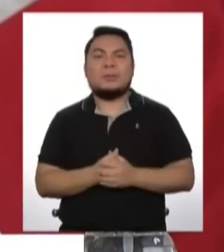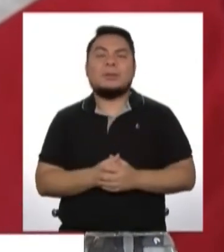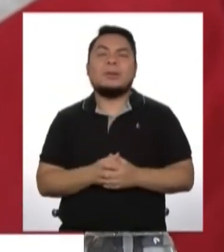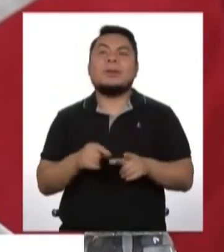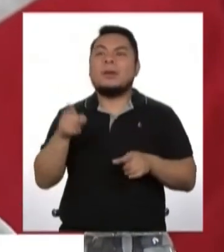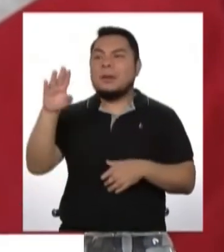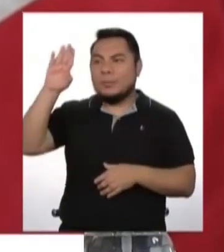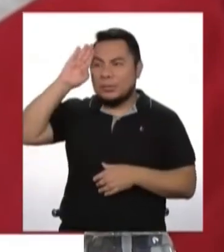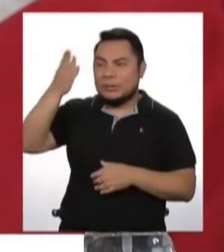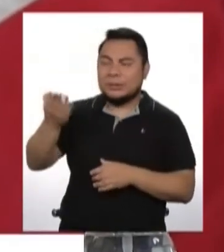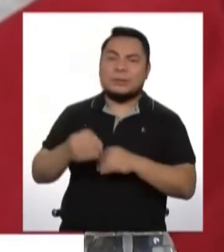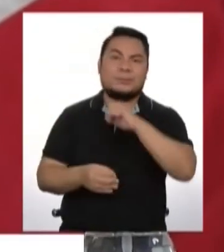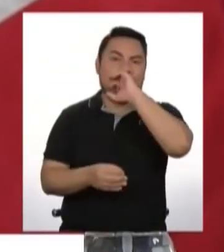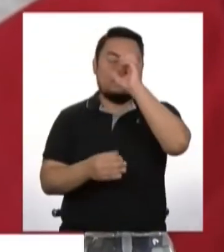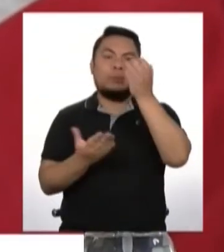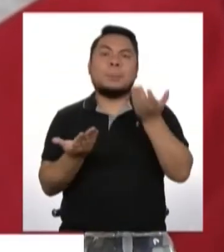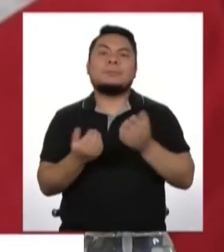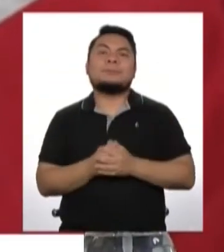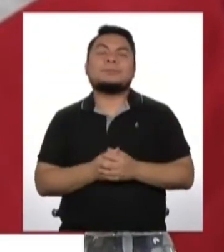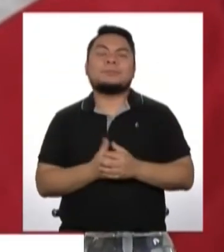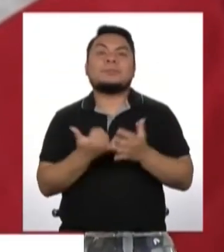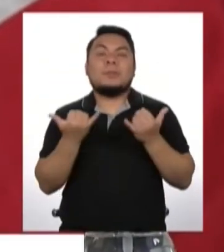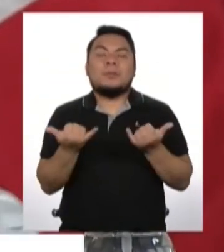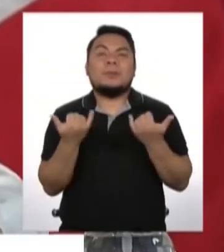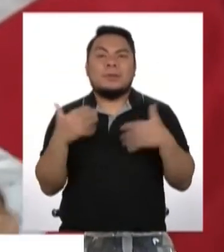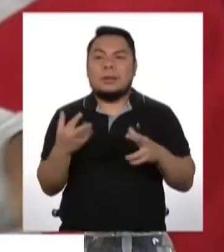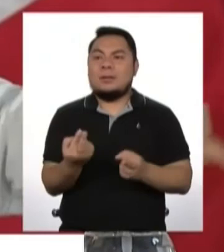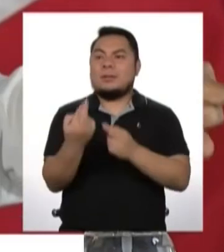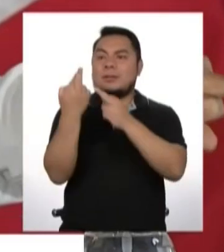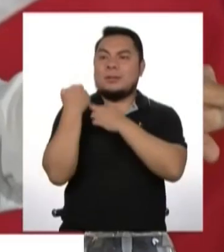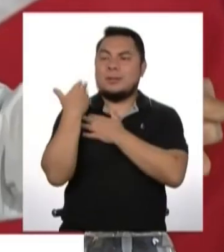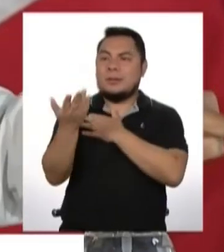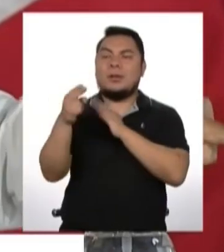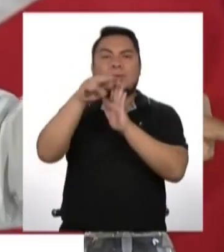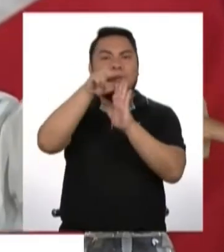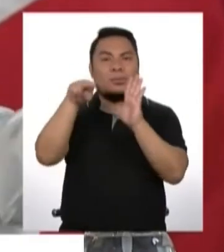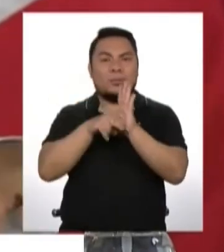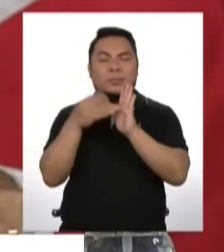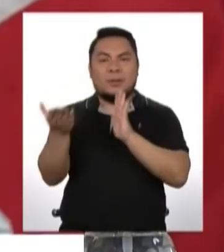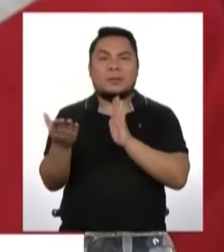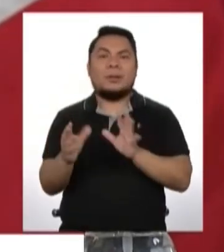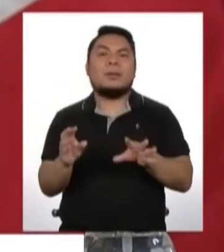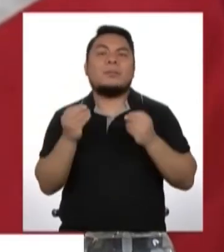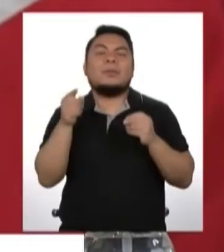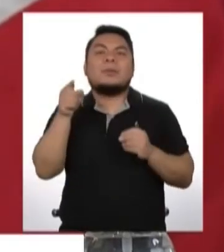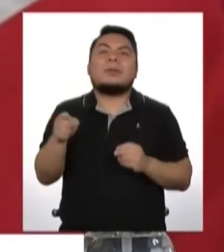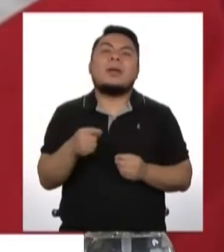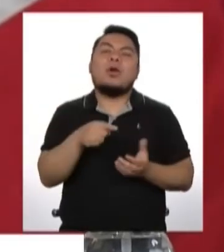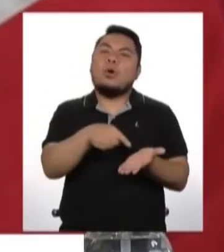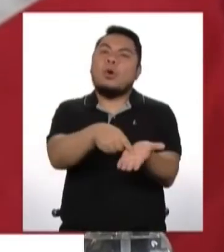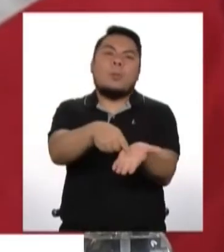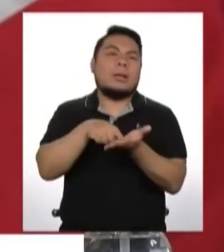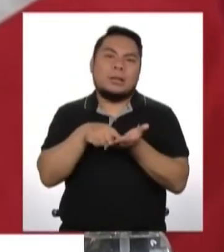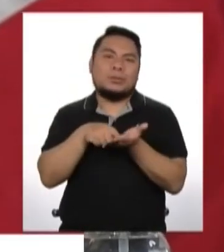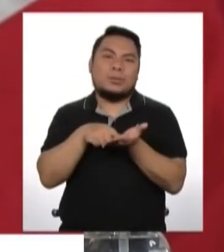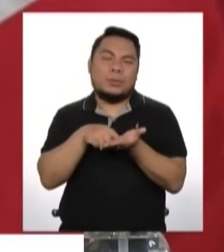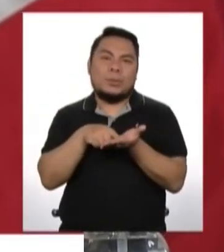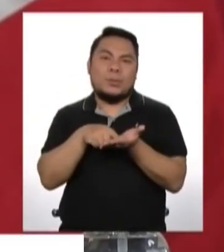la policía, eso. Ahora ya hemos encargado, hemos dado una norma porque es